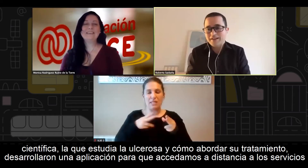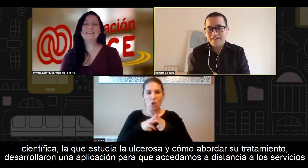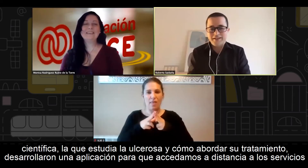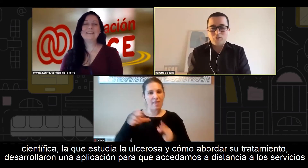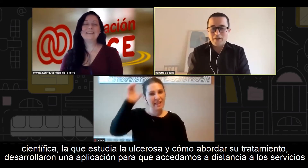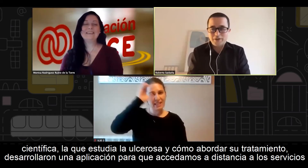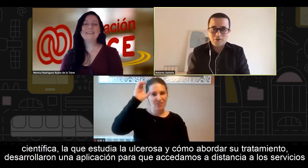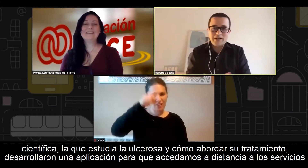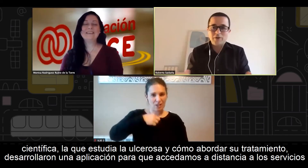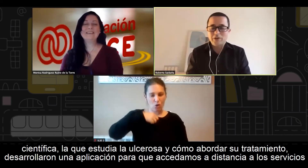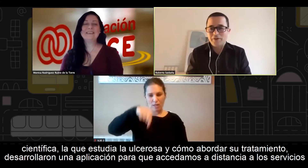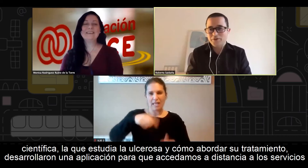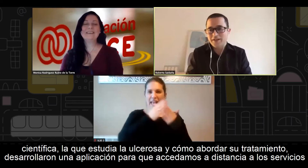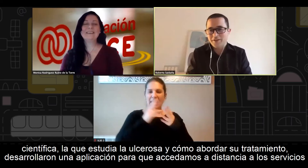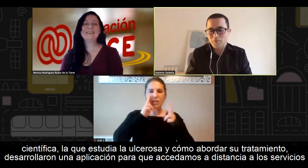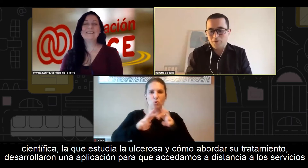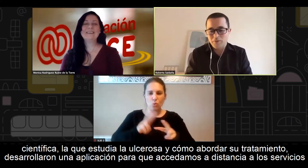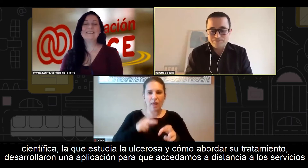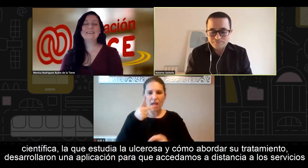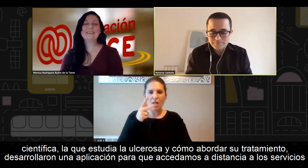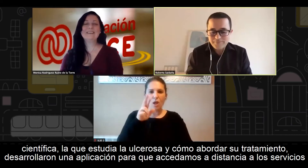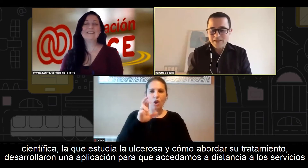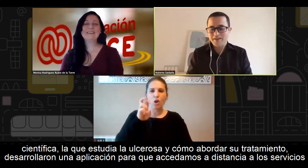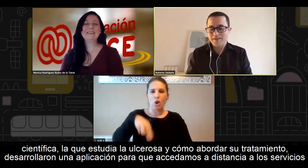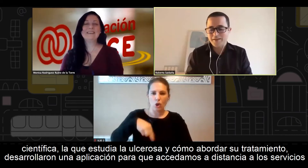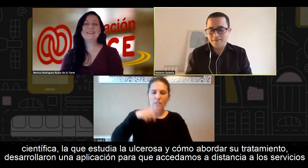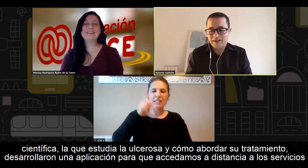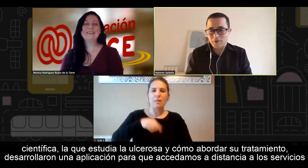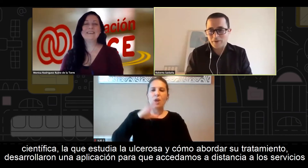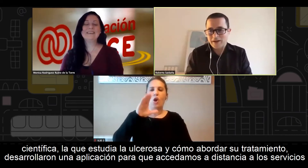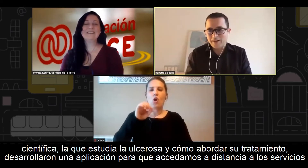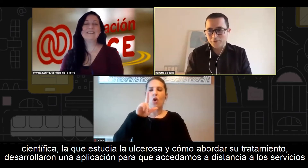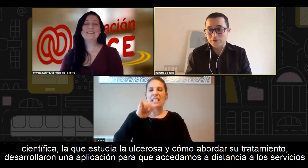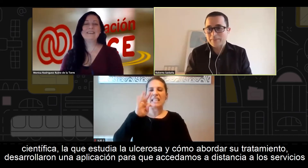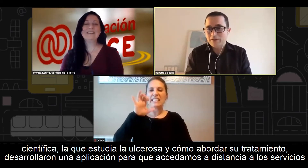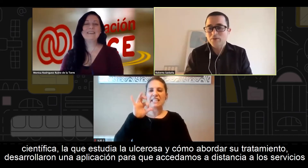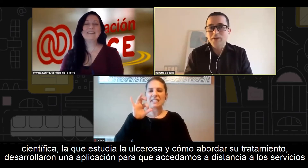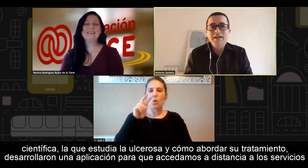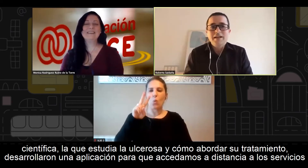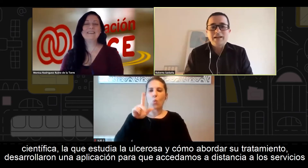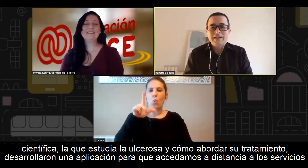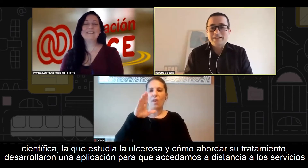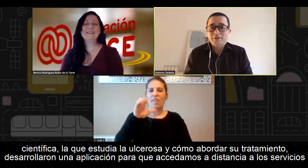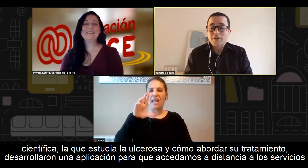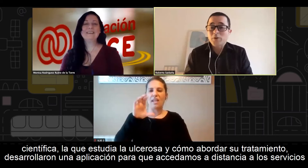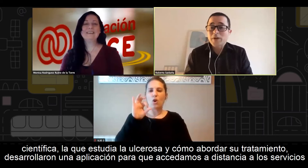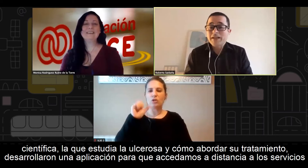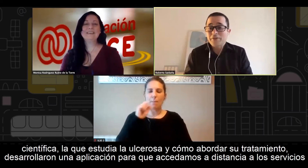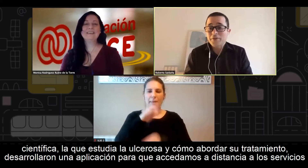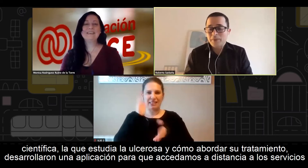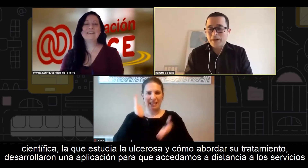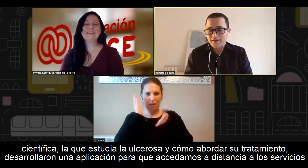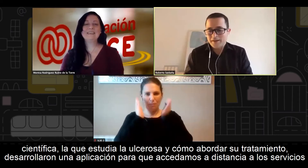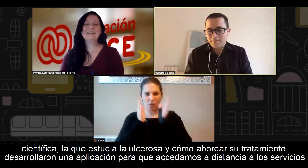la que estudia el Crohn y la colitis ulcerosa y cómo, bueno, abordar su tratamiento. Desarrollaron una